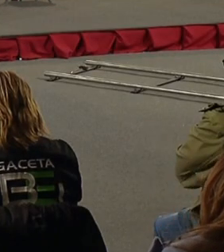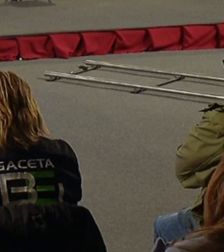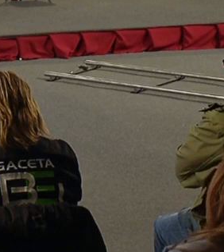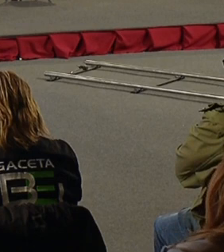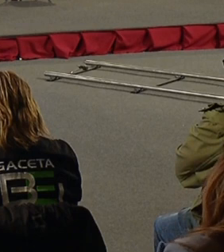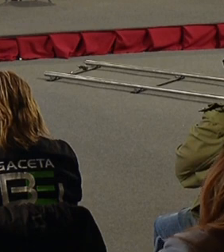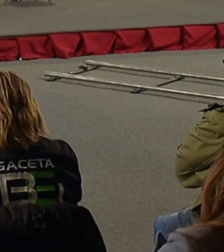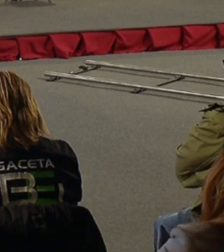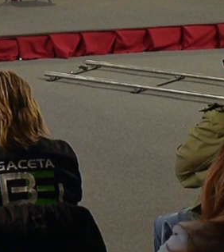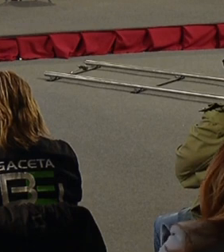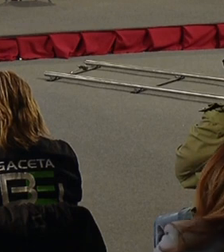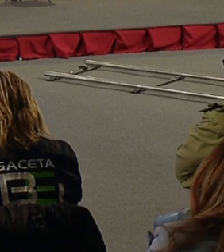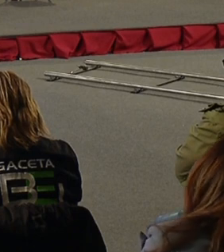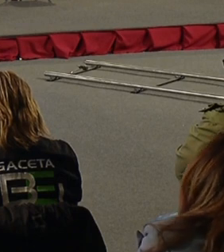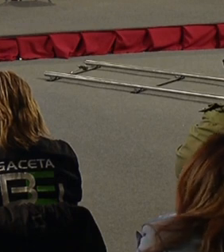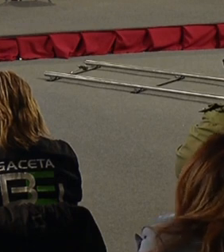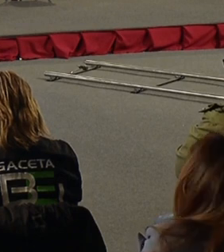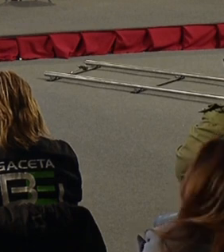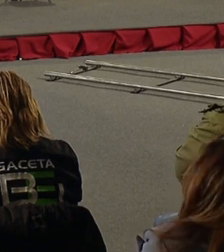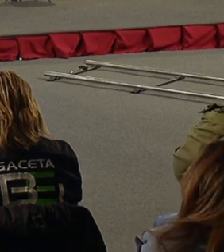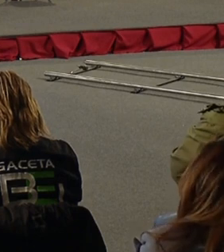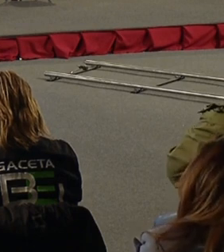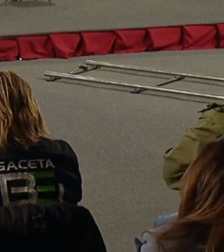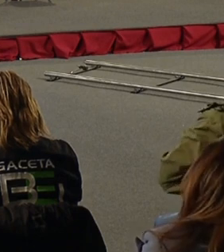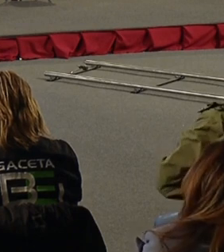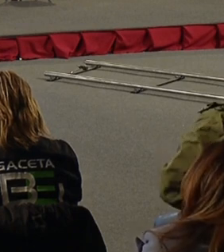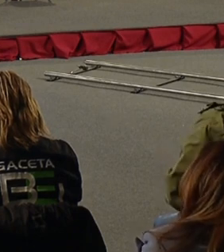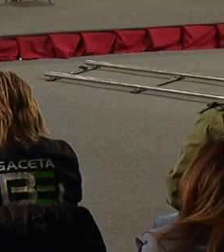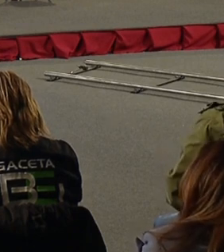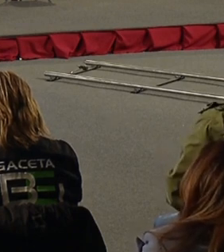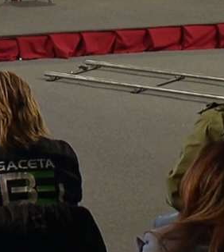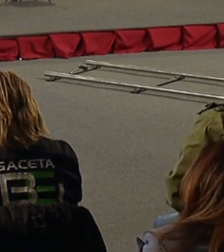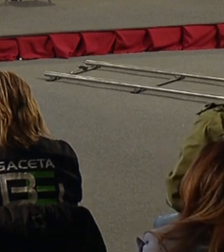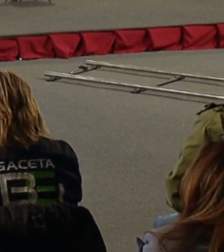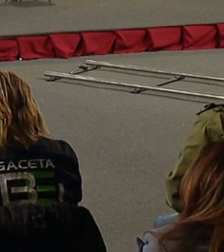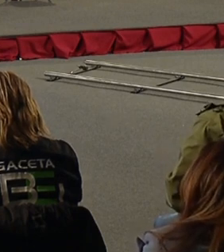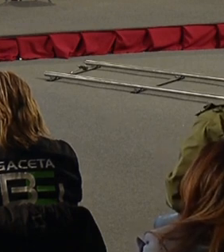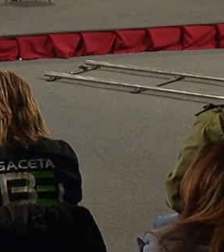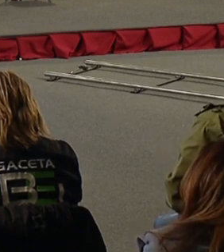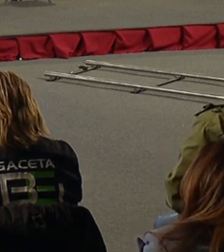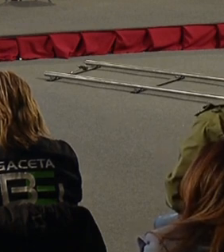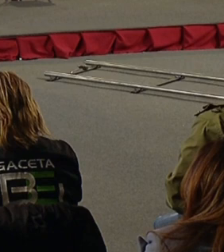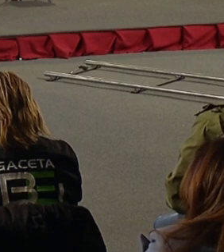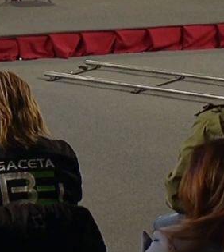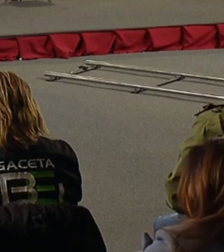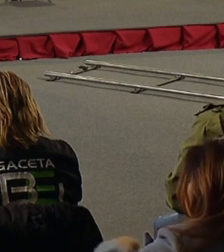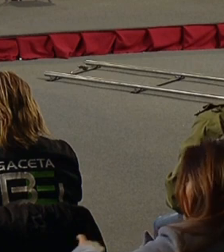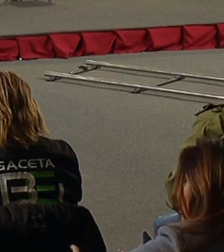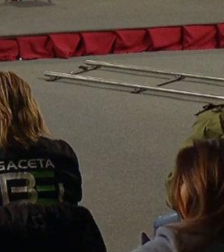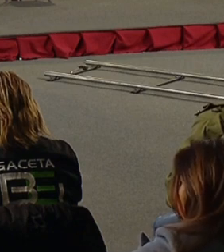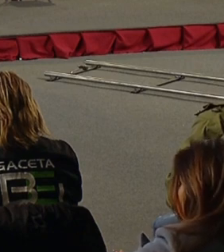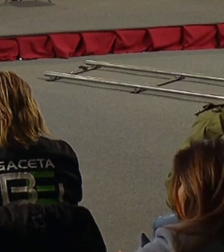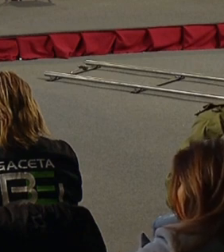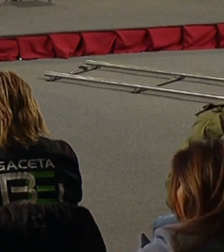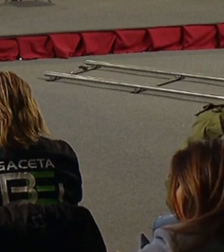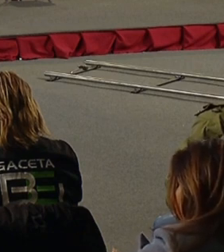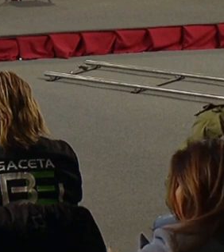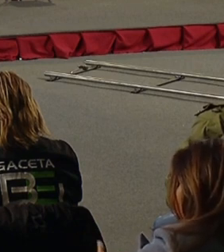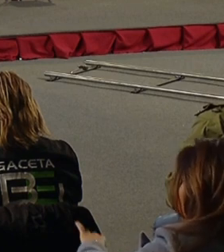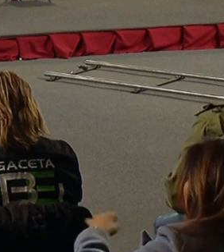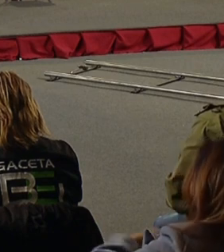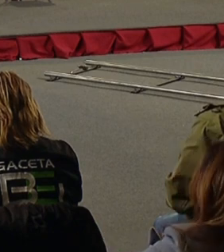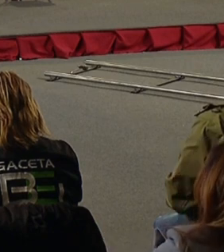los medios acordaron, acordaron en una alianza, callar las noticias sobre